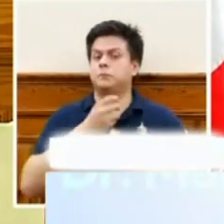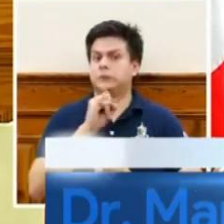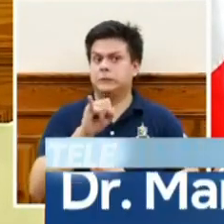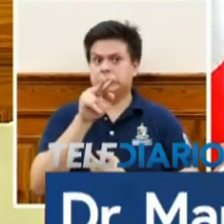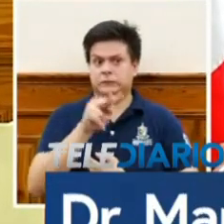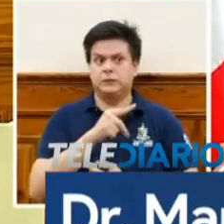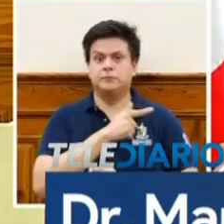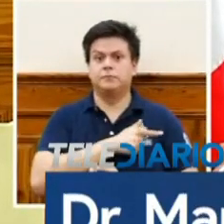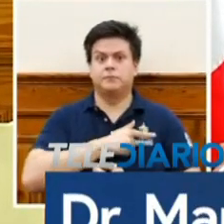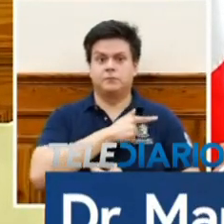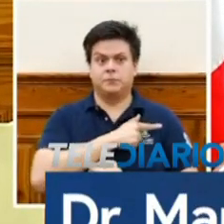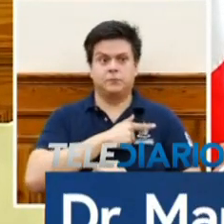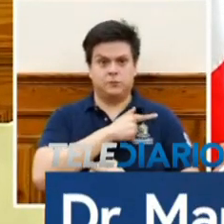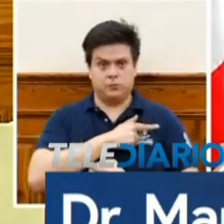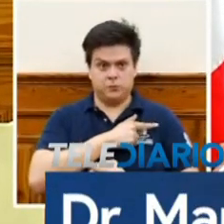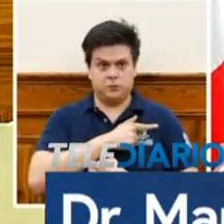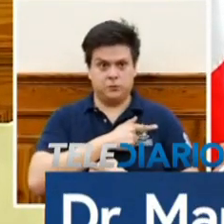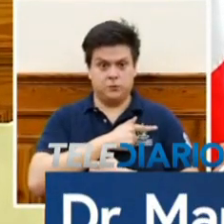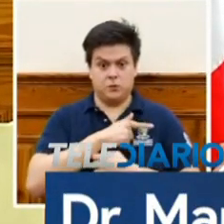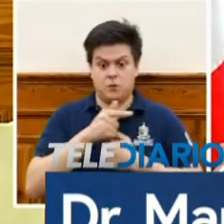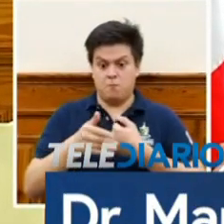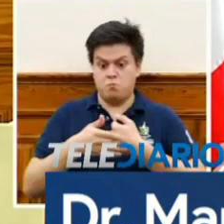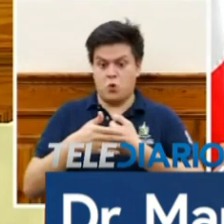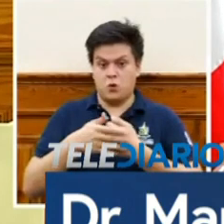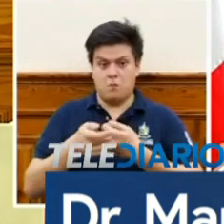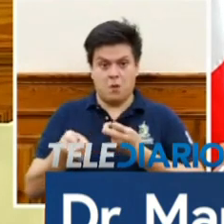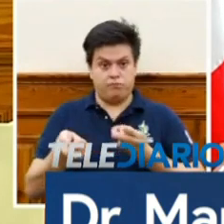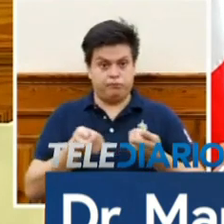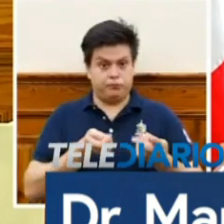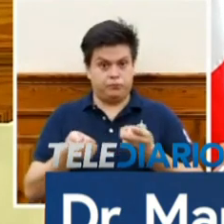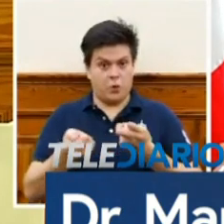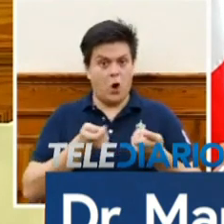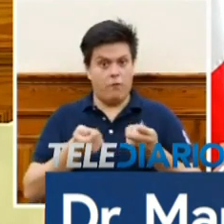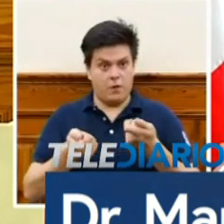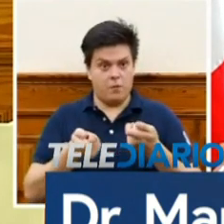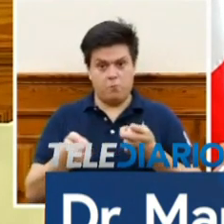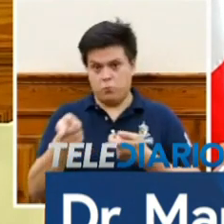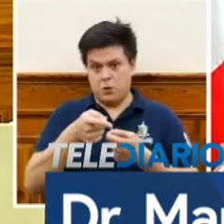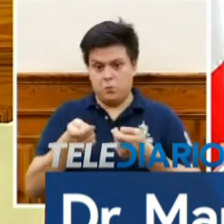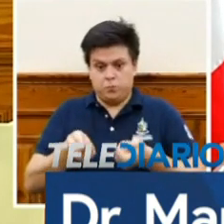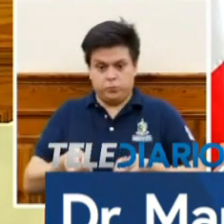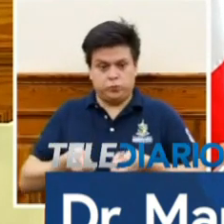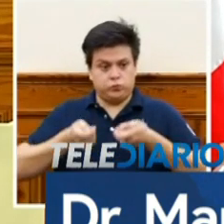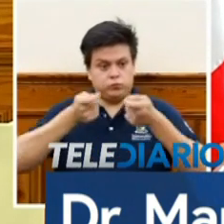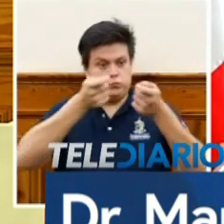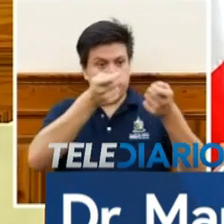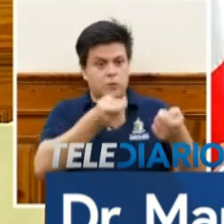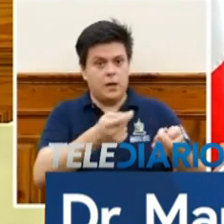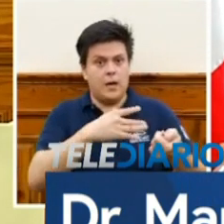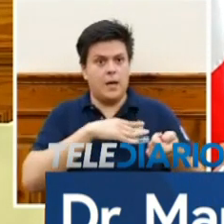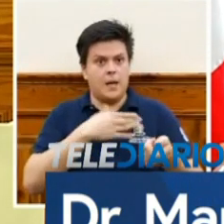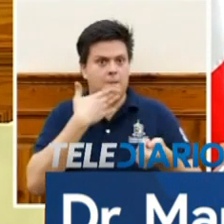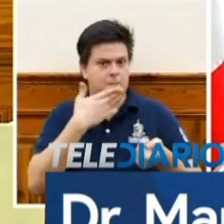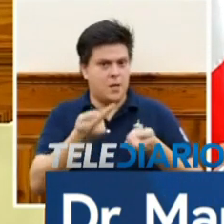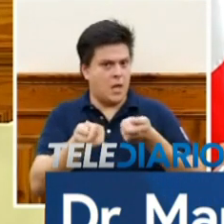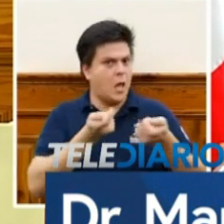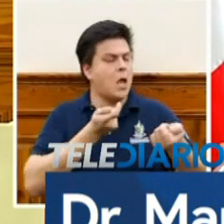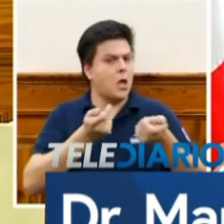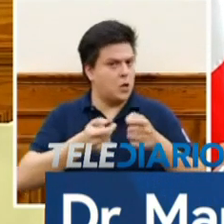gusto que la próxima administración entre con un control de la